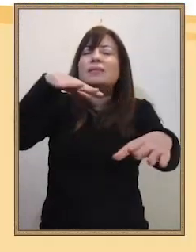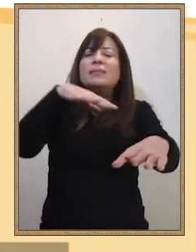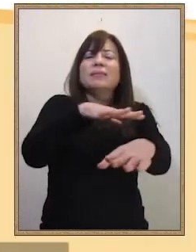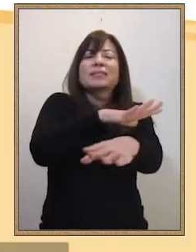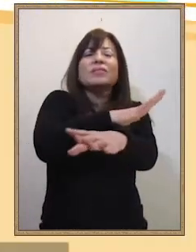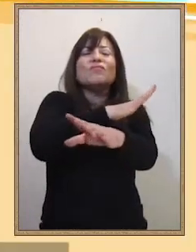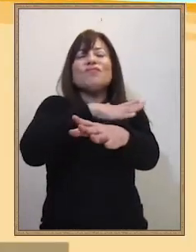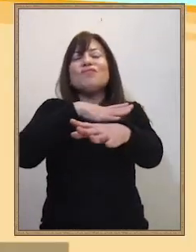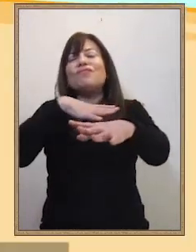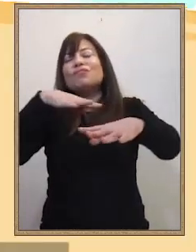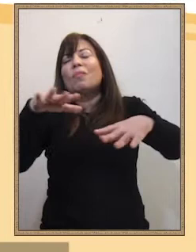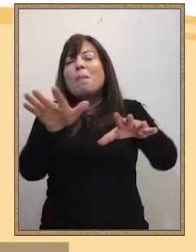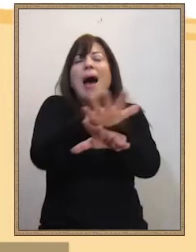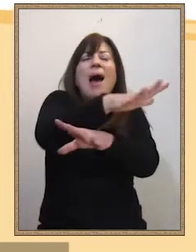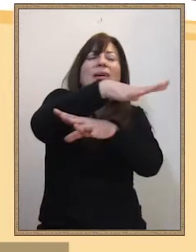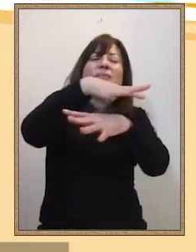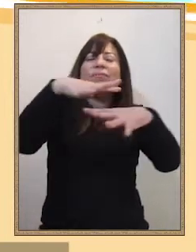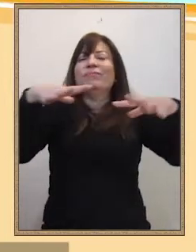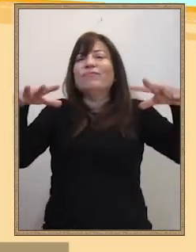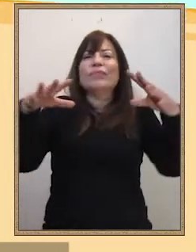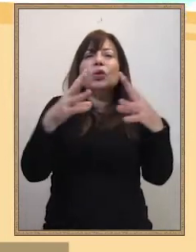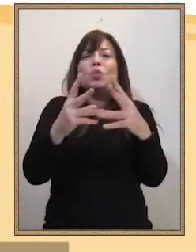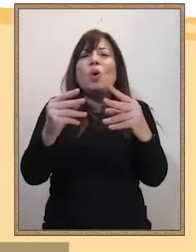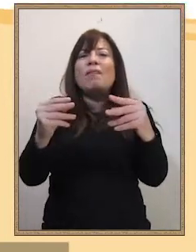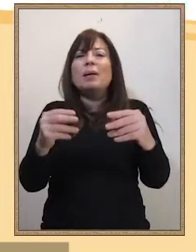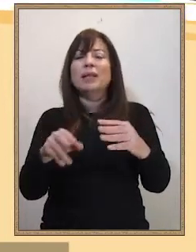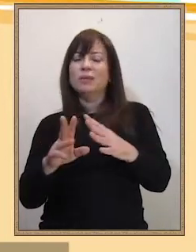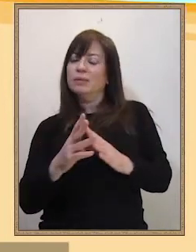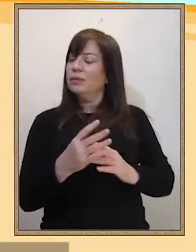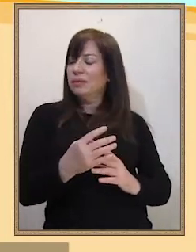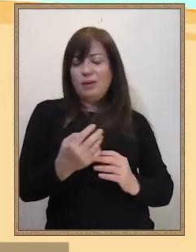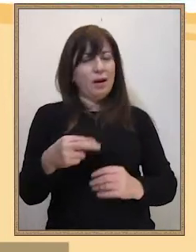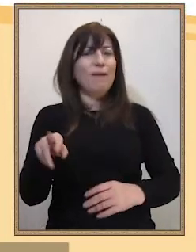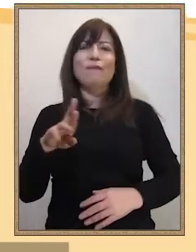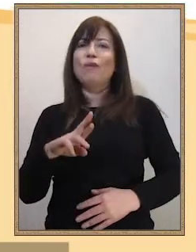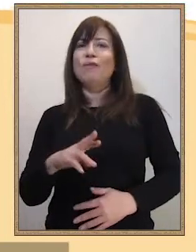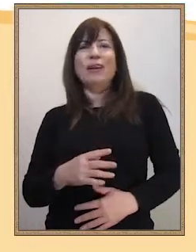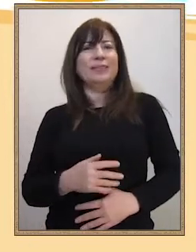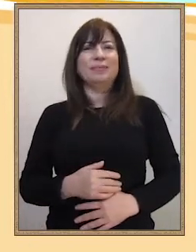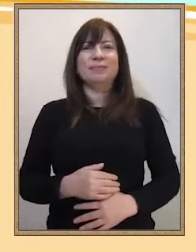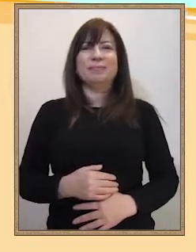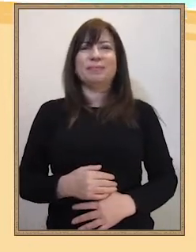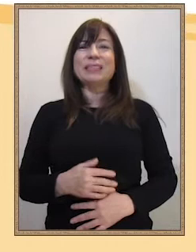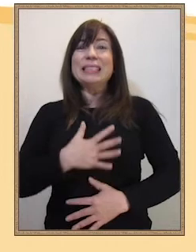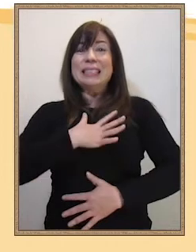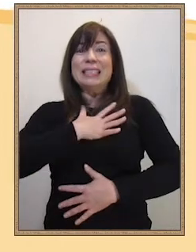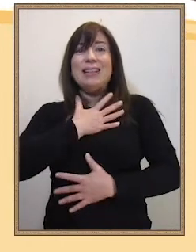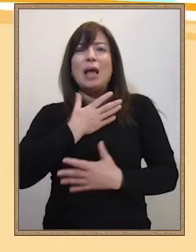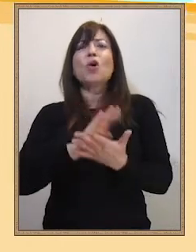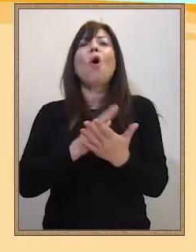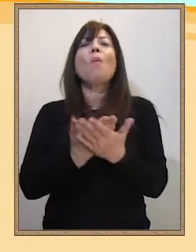Y suavemente vamos a desarmar la postura, suavemente, sintiendo cómo está